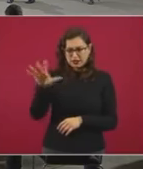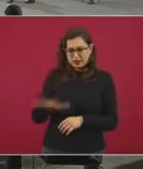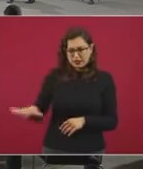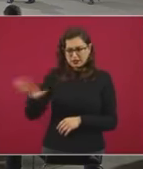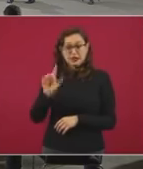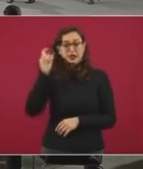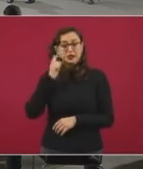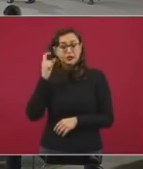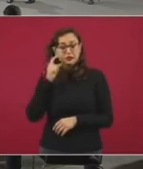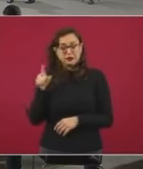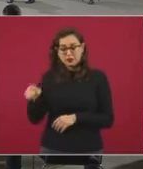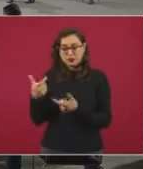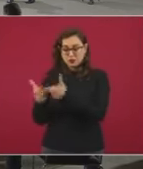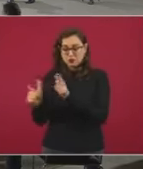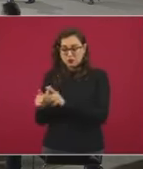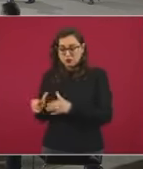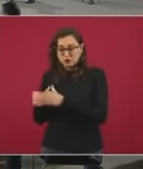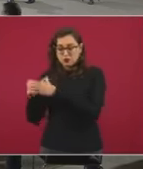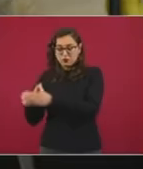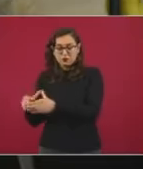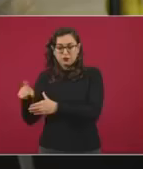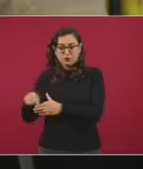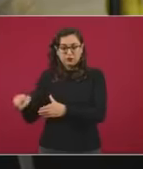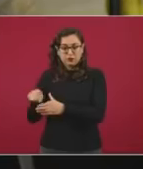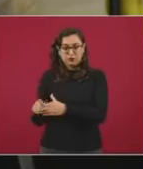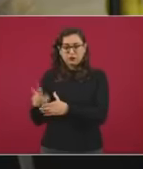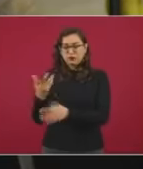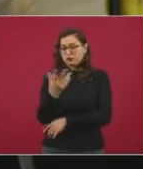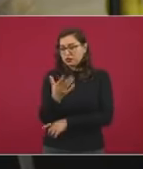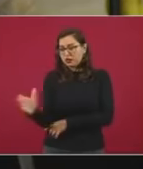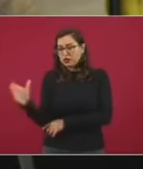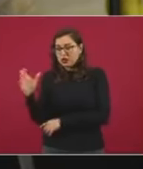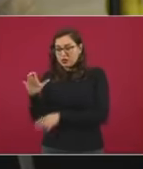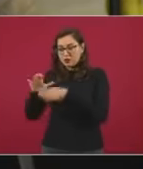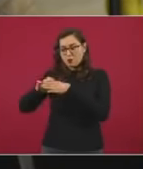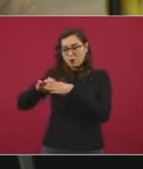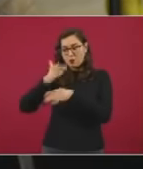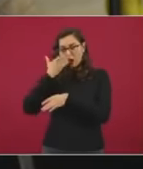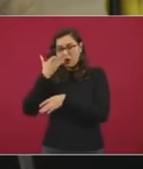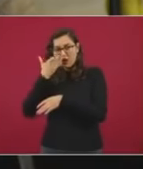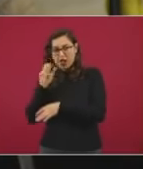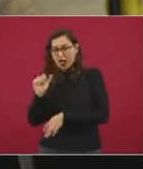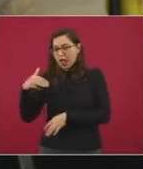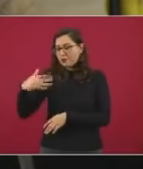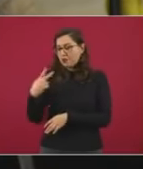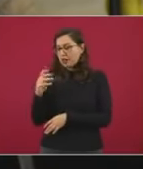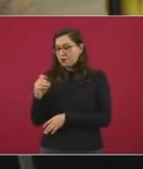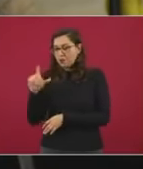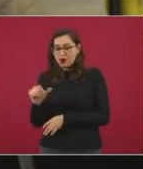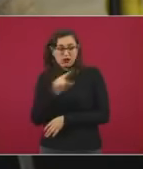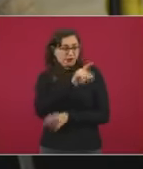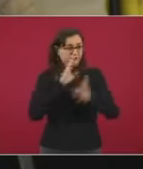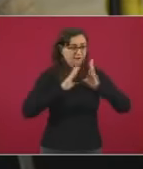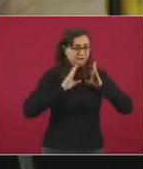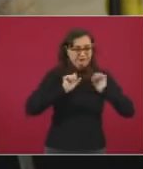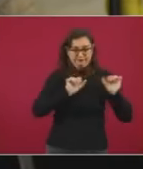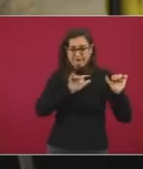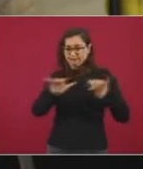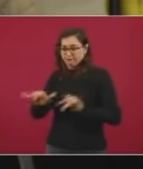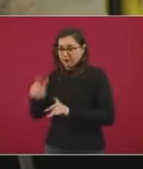militares, elementos de la Sedena, destruyeran sus plantíos de amapola. La semana pasada, el comandante de la 9ª Región